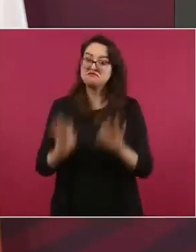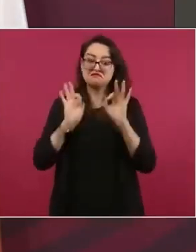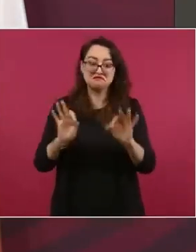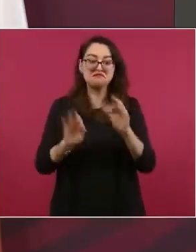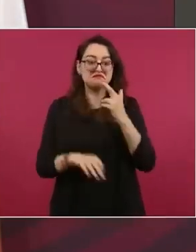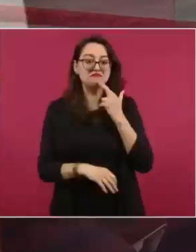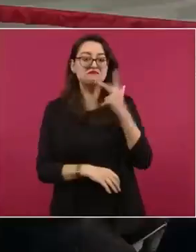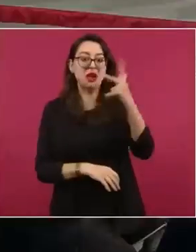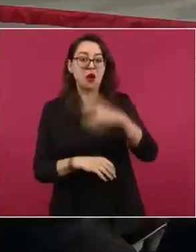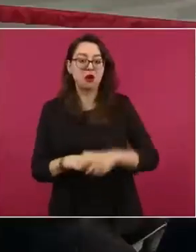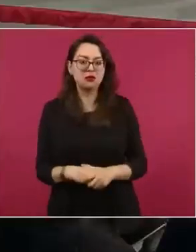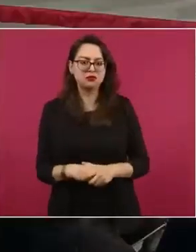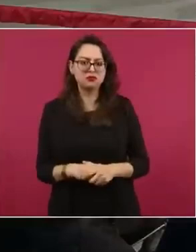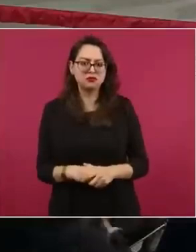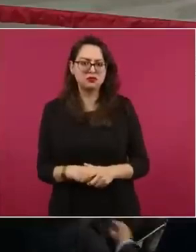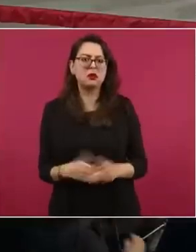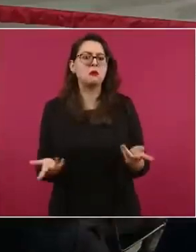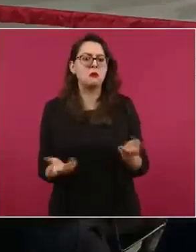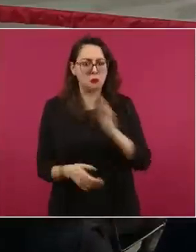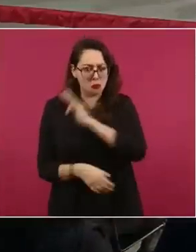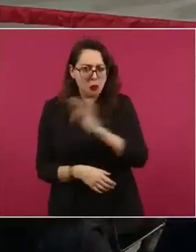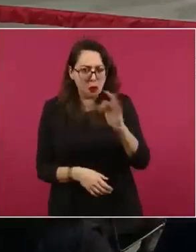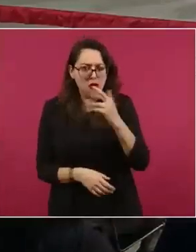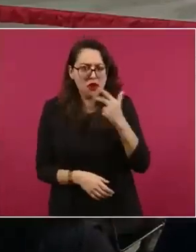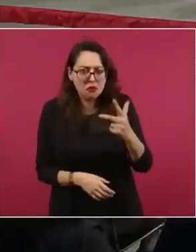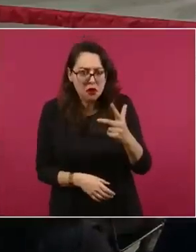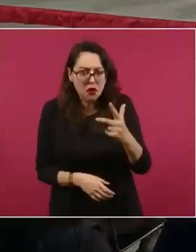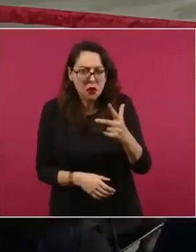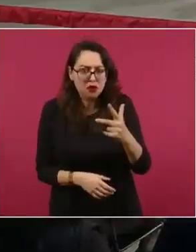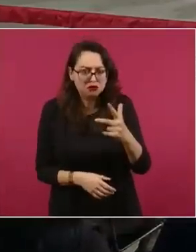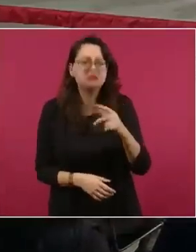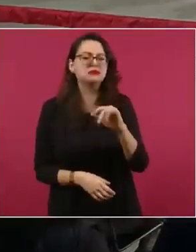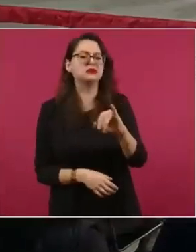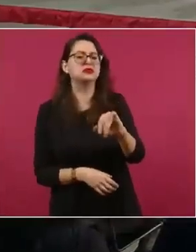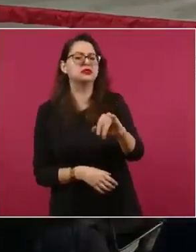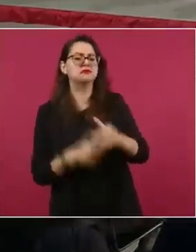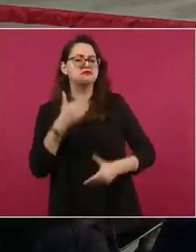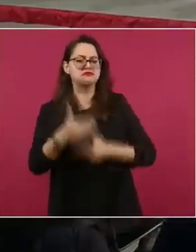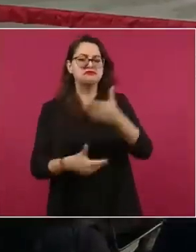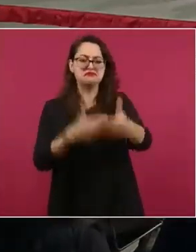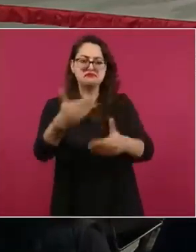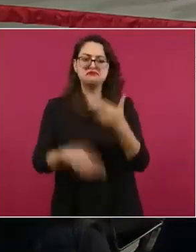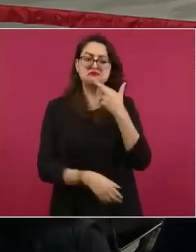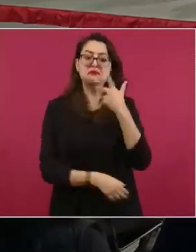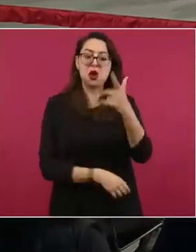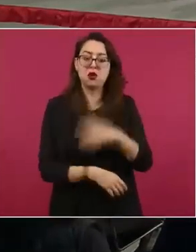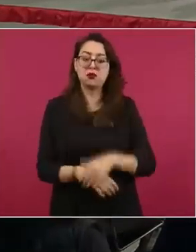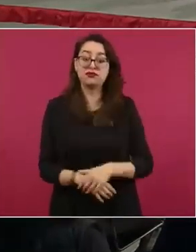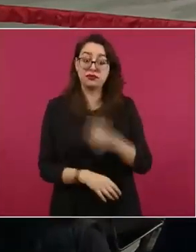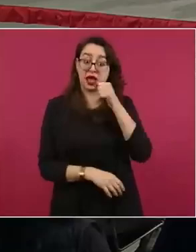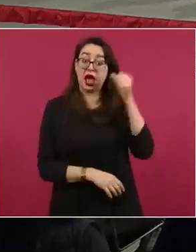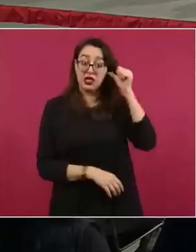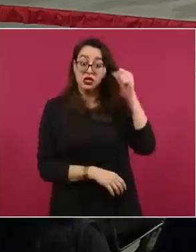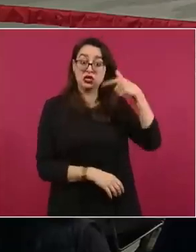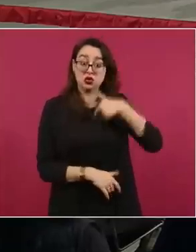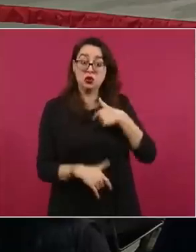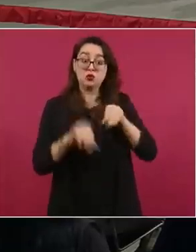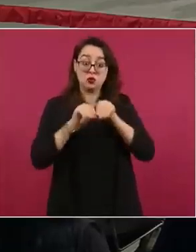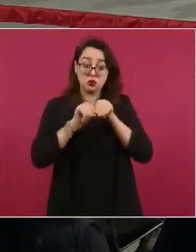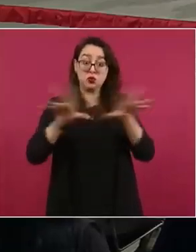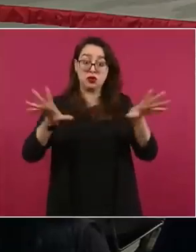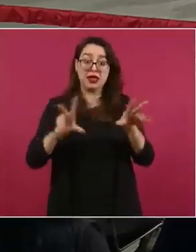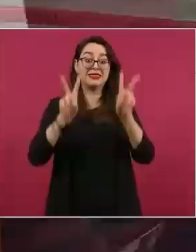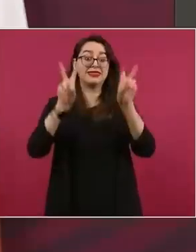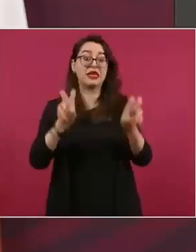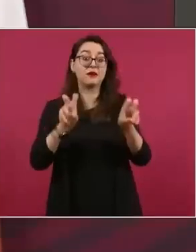no estamos tan bien como podríamos estar. Sí. Ese es un poco el punto. Yo publiqué un artículo ayer en el Universal sobre